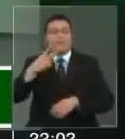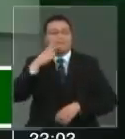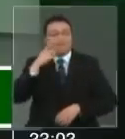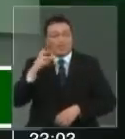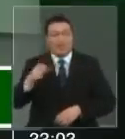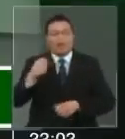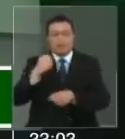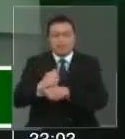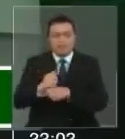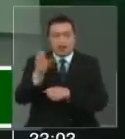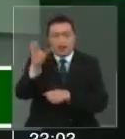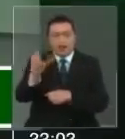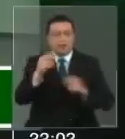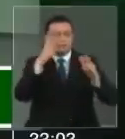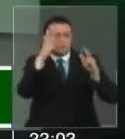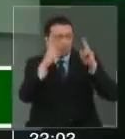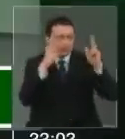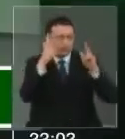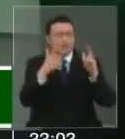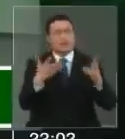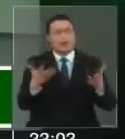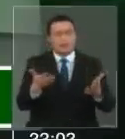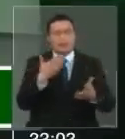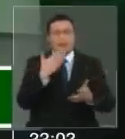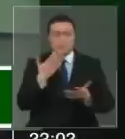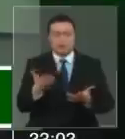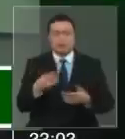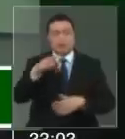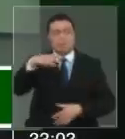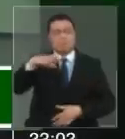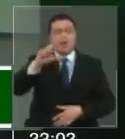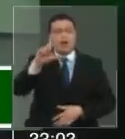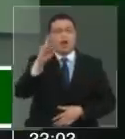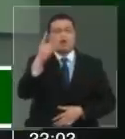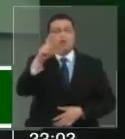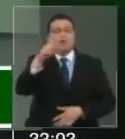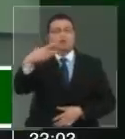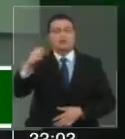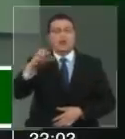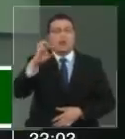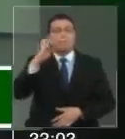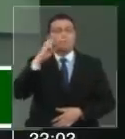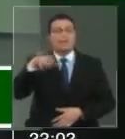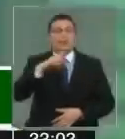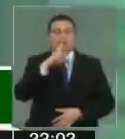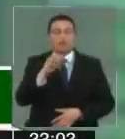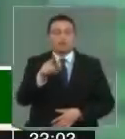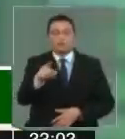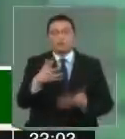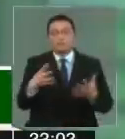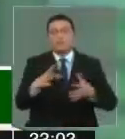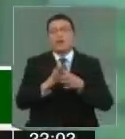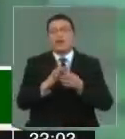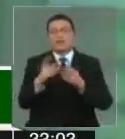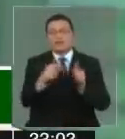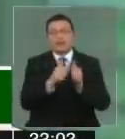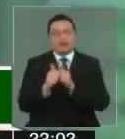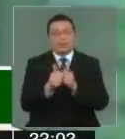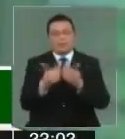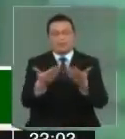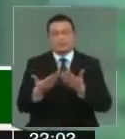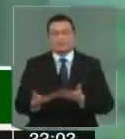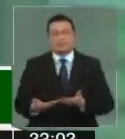su trabajo, por sus personajes también. Malucha Pinto está con nosotros, no necesito decir nada más. Malucha, gracias por estar con nosotros. Gracias